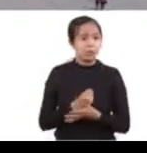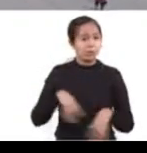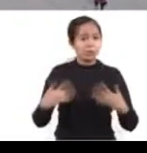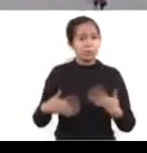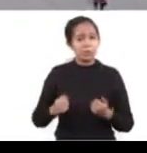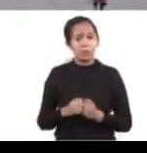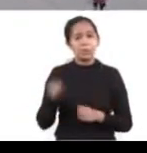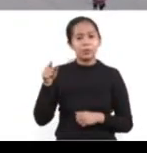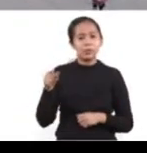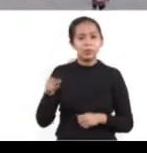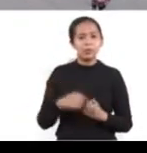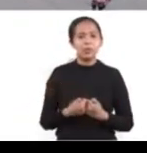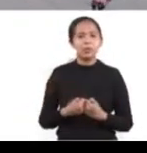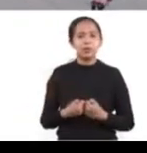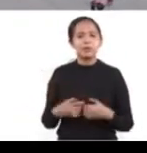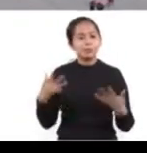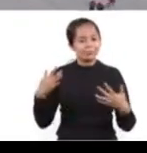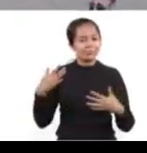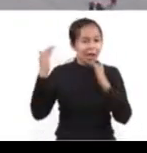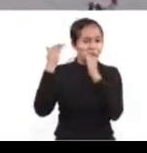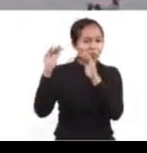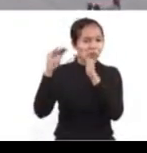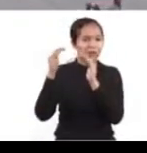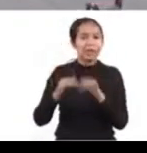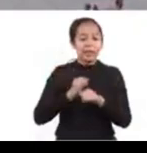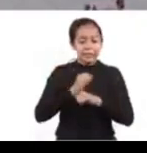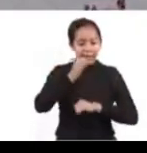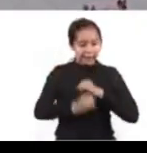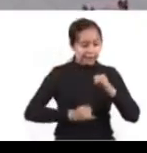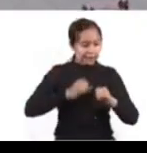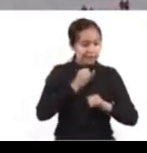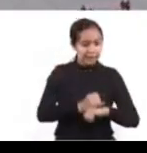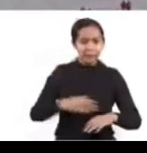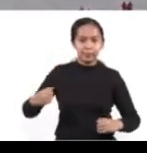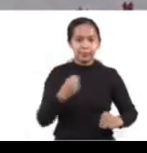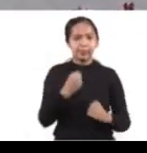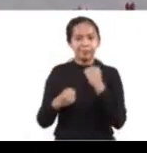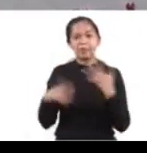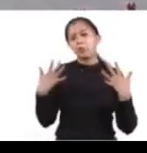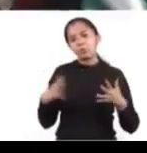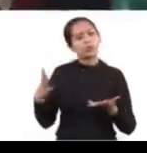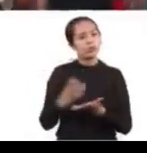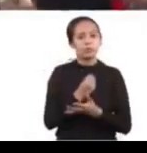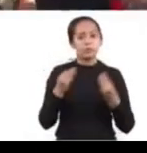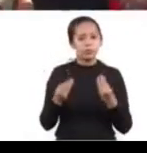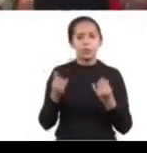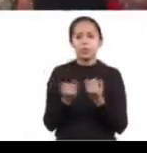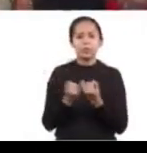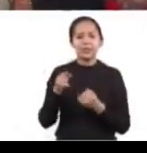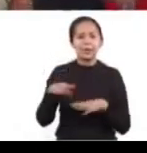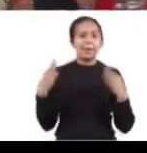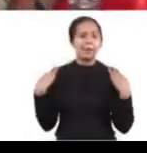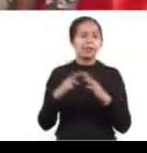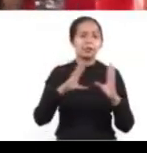momento, ya con miras a ser grande en territorios internacionales, es ya una superestrella del boxeo y también fue capacitador de